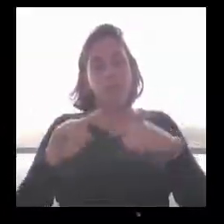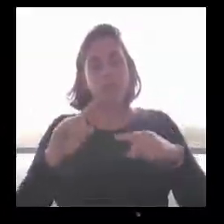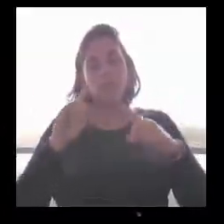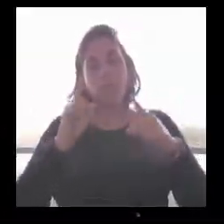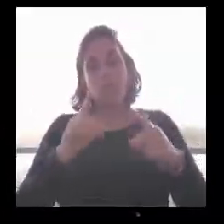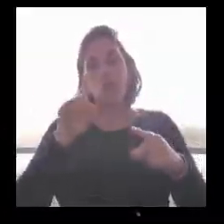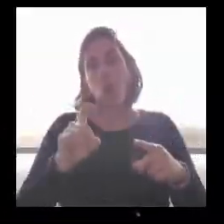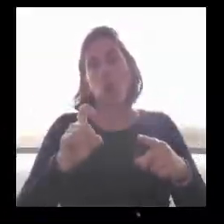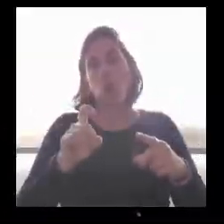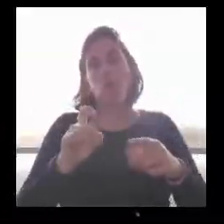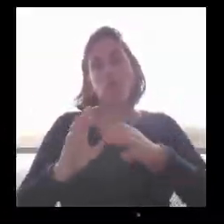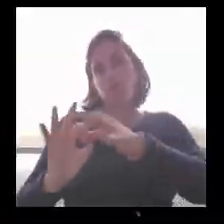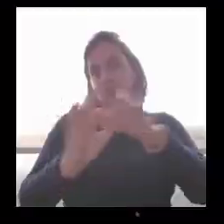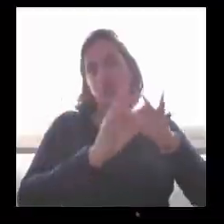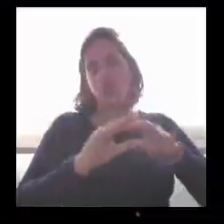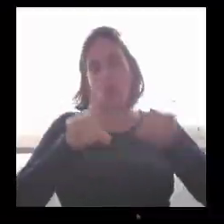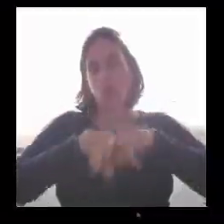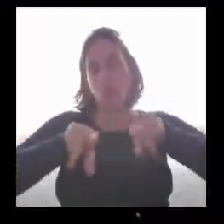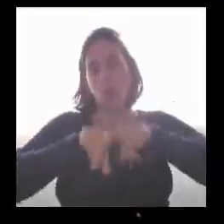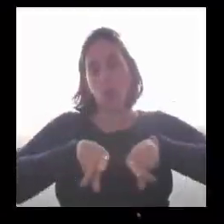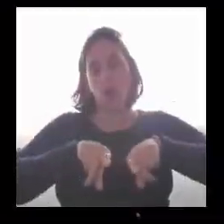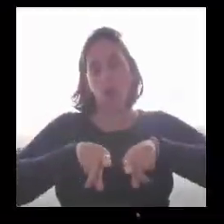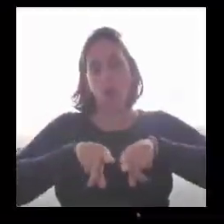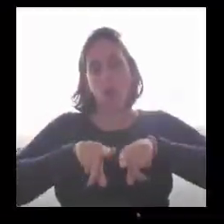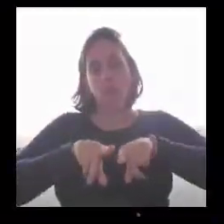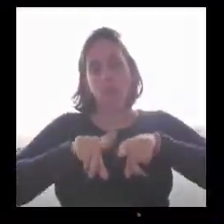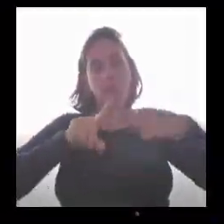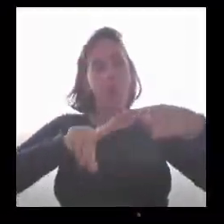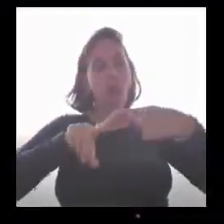que involucra y está de acuerdo con